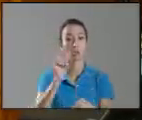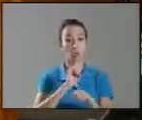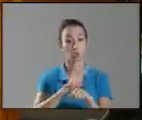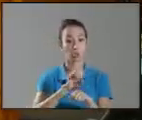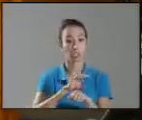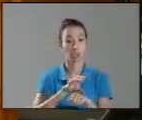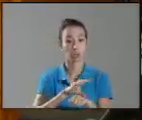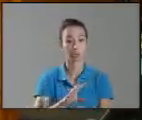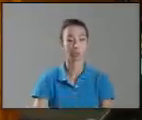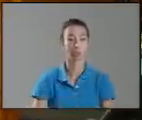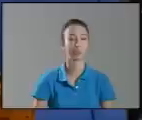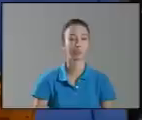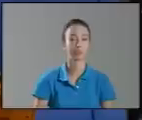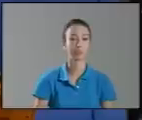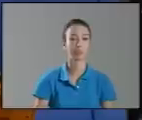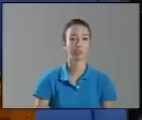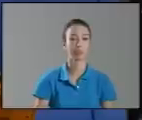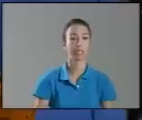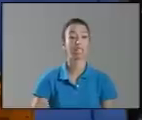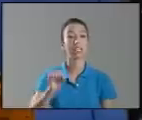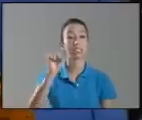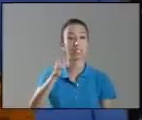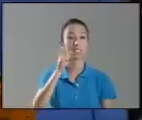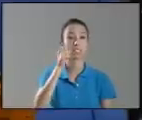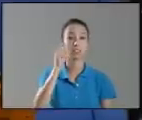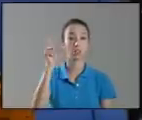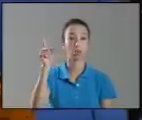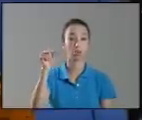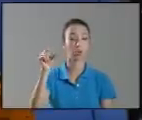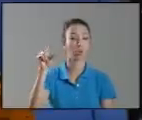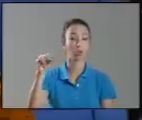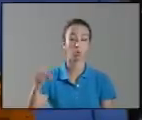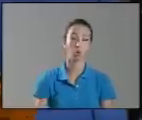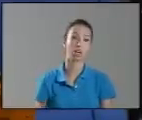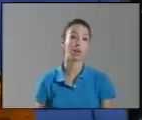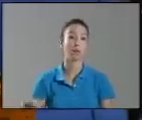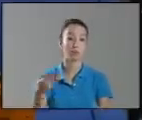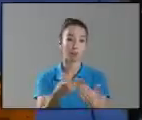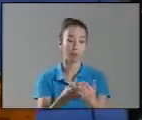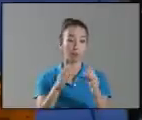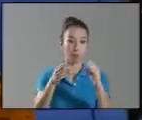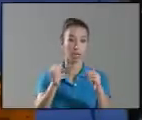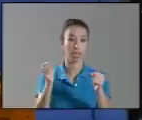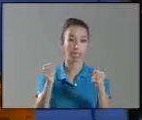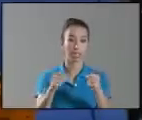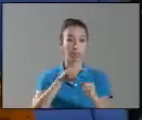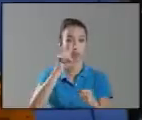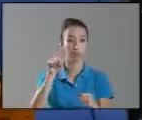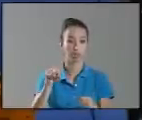que ayudan, aconsejan, se sientan a oír a otros. Déjenme darles un consejo.